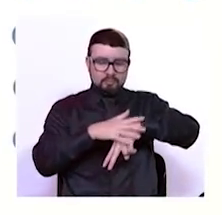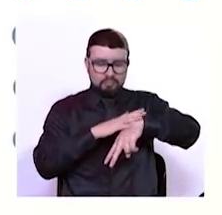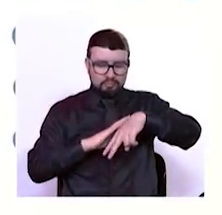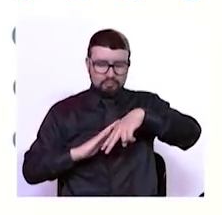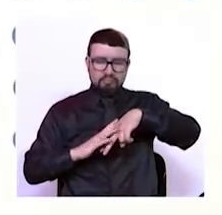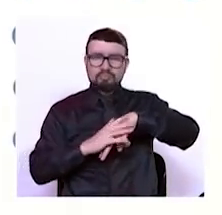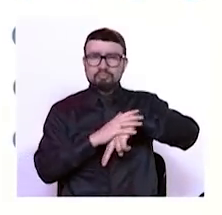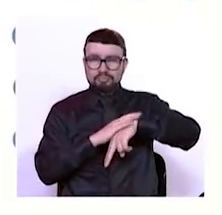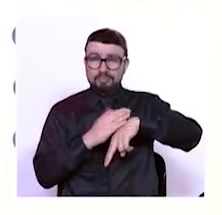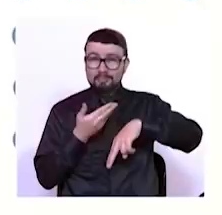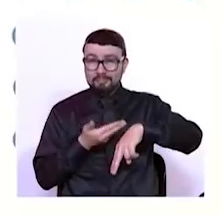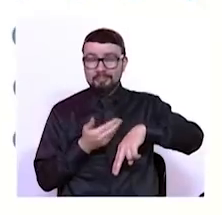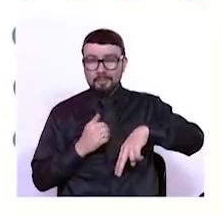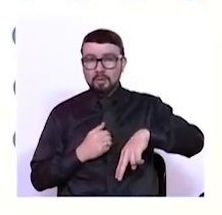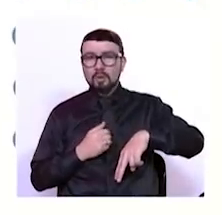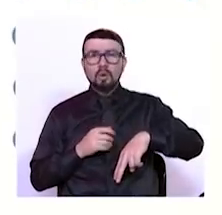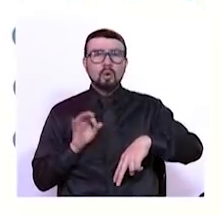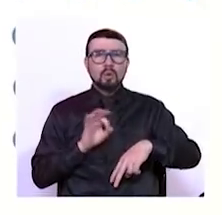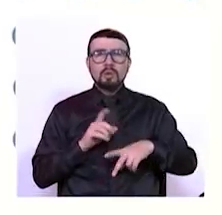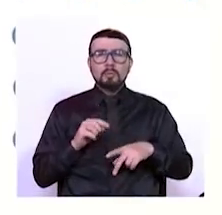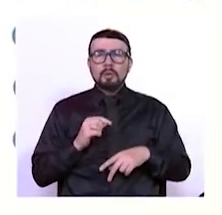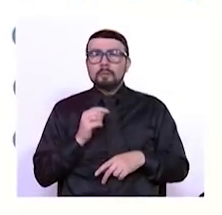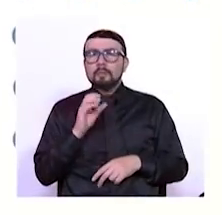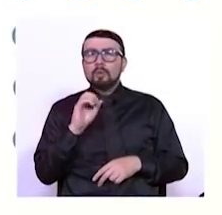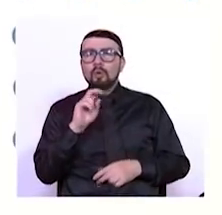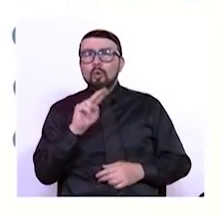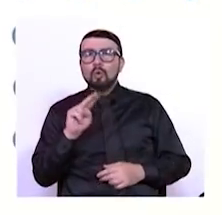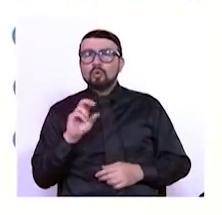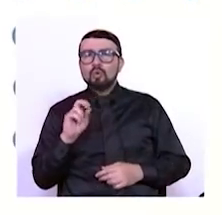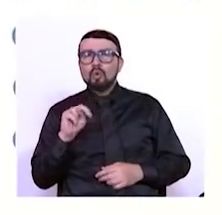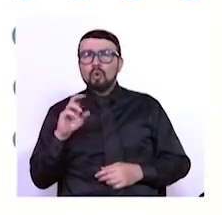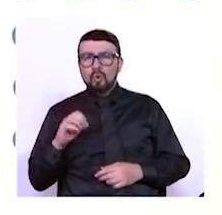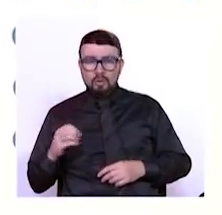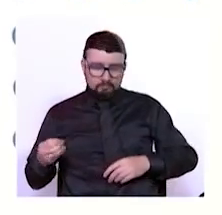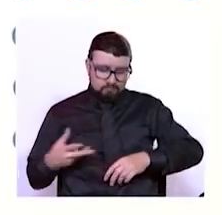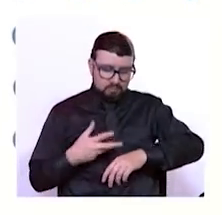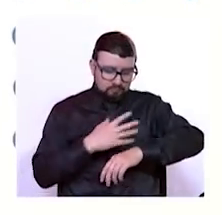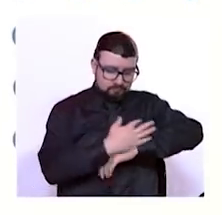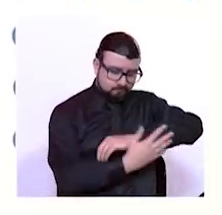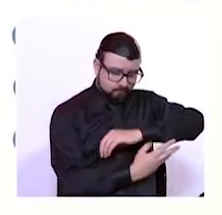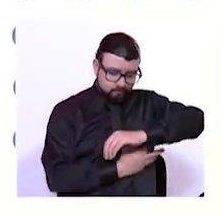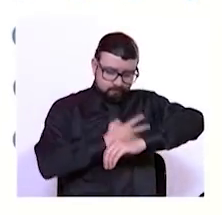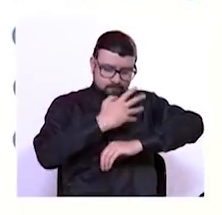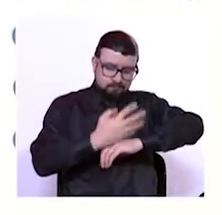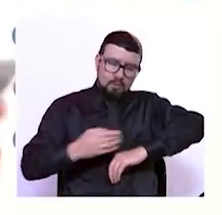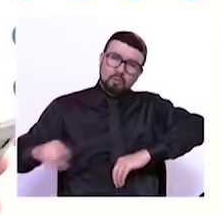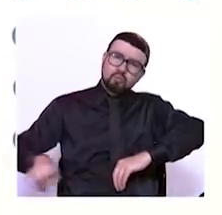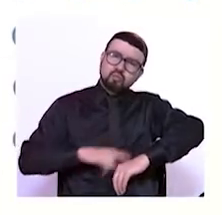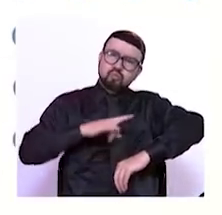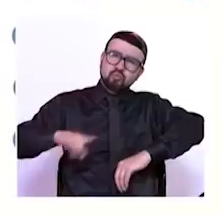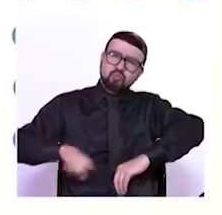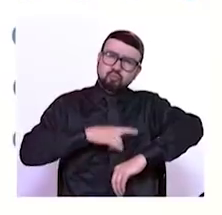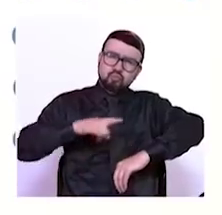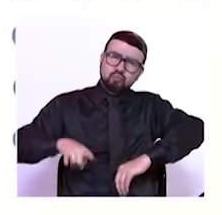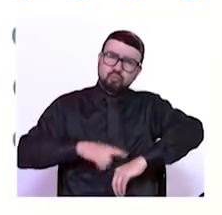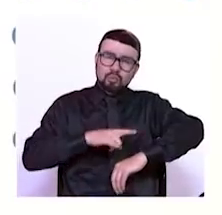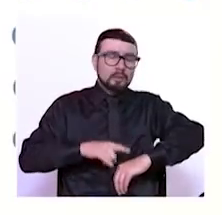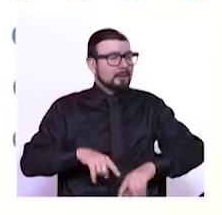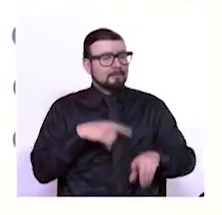cromoterapia, la utilización del ozono medicado en las botas de ozono. Existen muchas